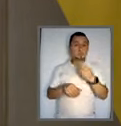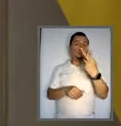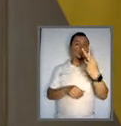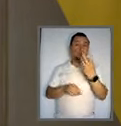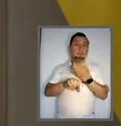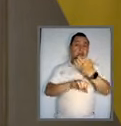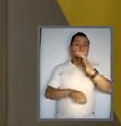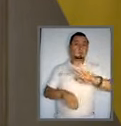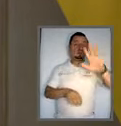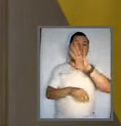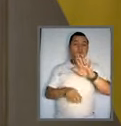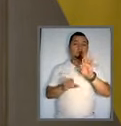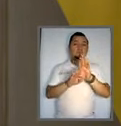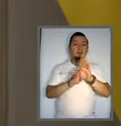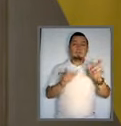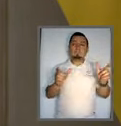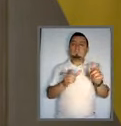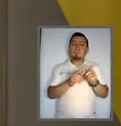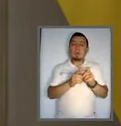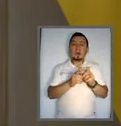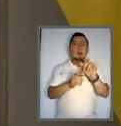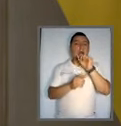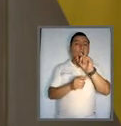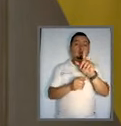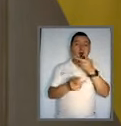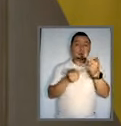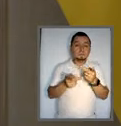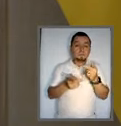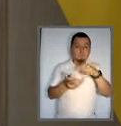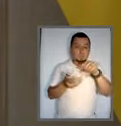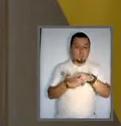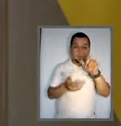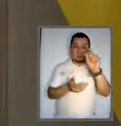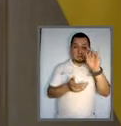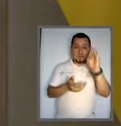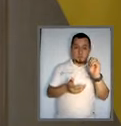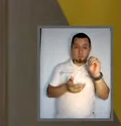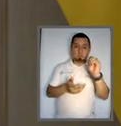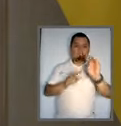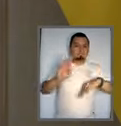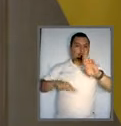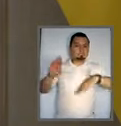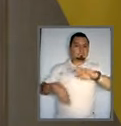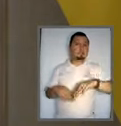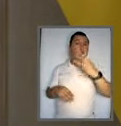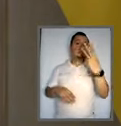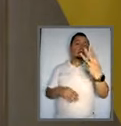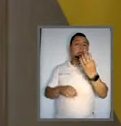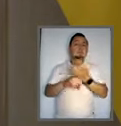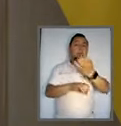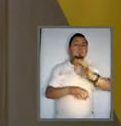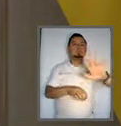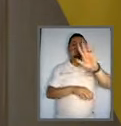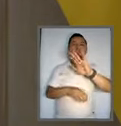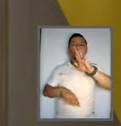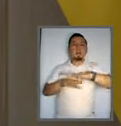estados con una menor tasa de casos activos que Jalisco, y el lugar 29 en mortalidad. Solamente hay 3 estados con menos tasa